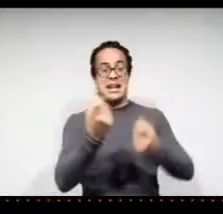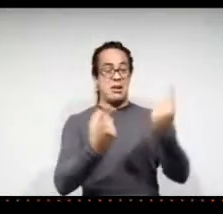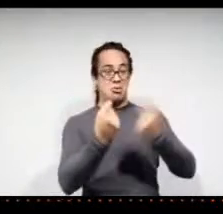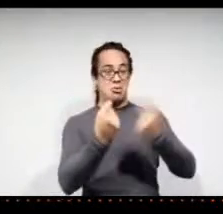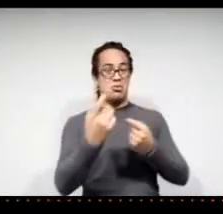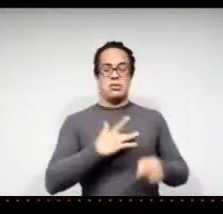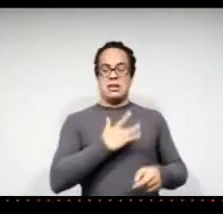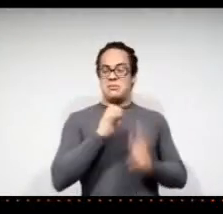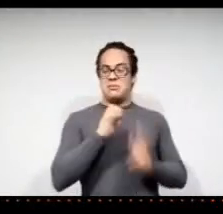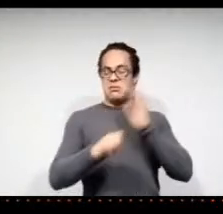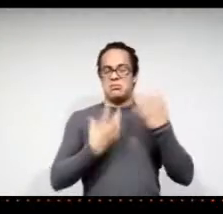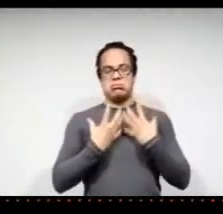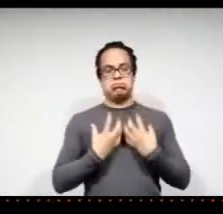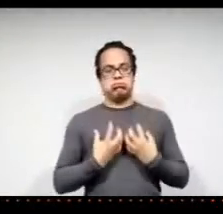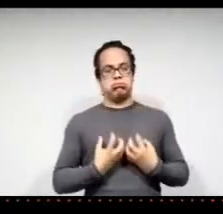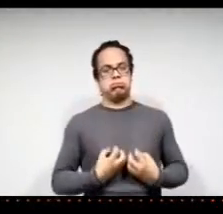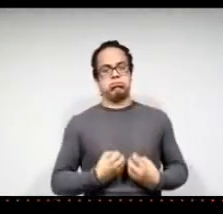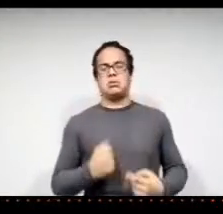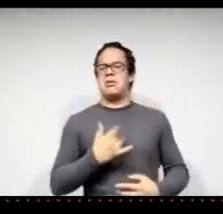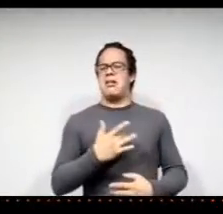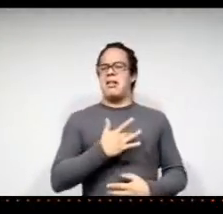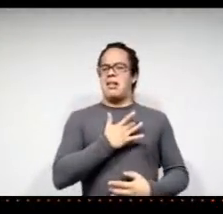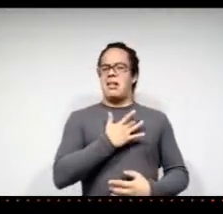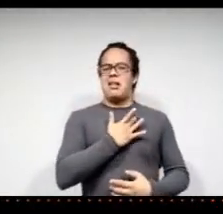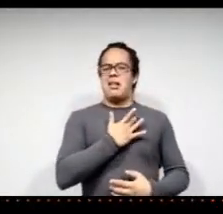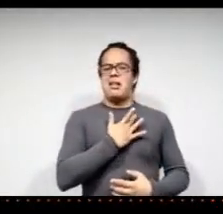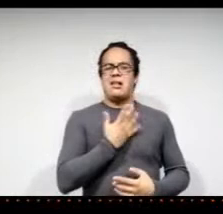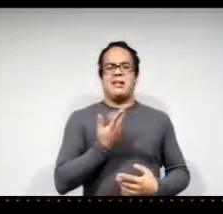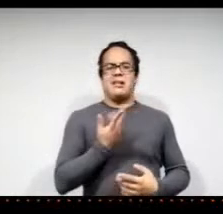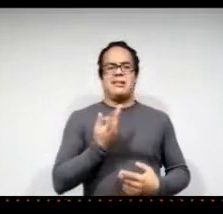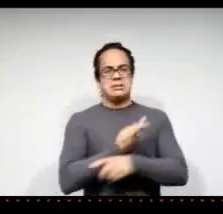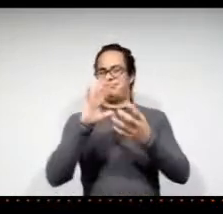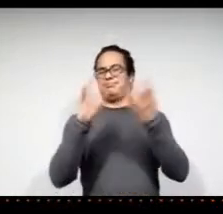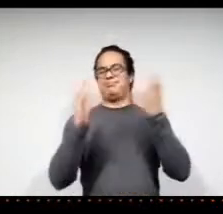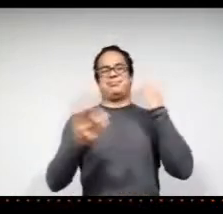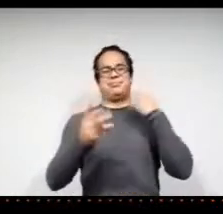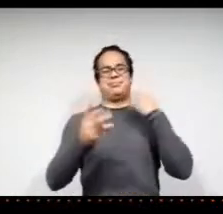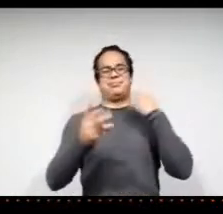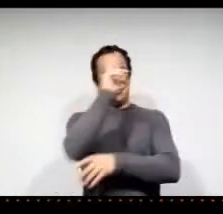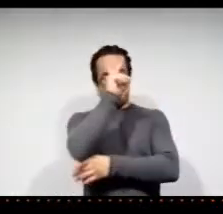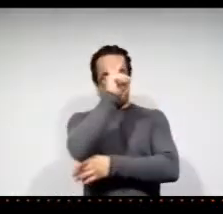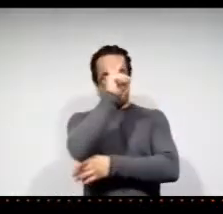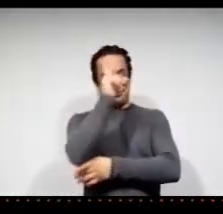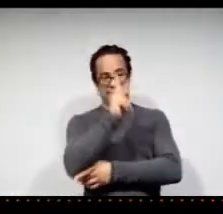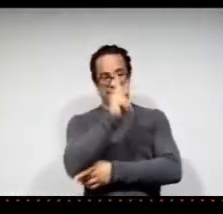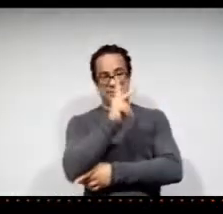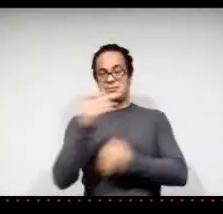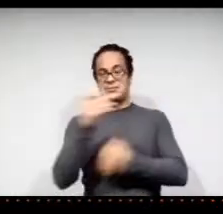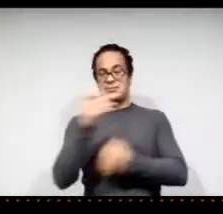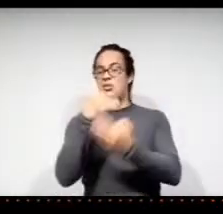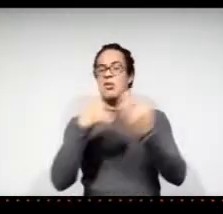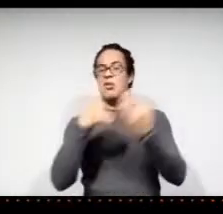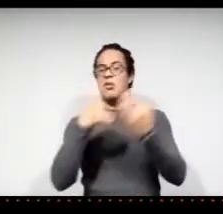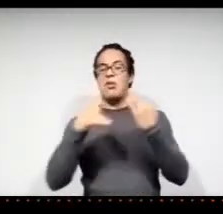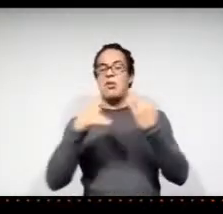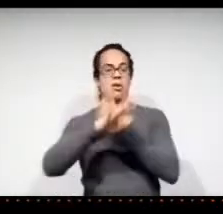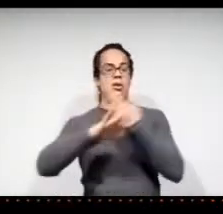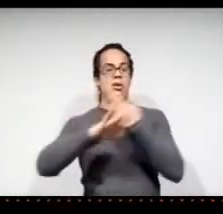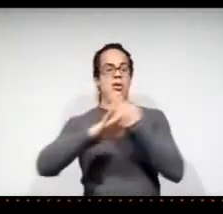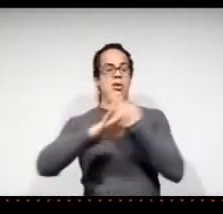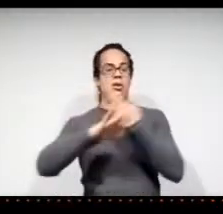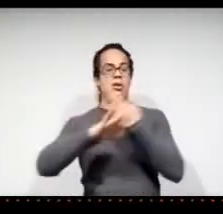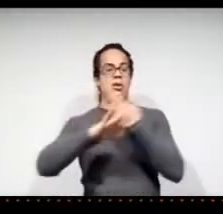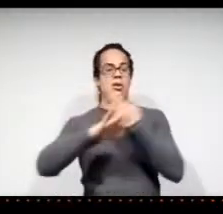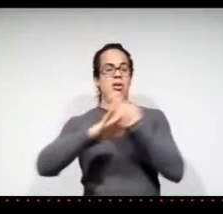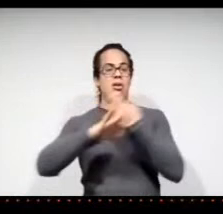de la cuestión socioafectiva está siendo devastador, ¿no? Reflexiones sobre cómo está cada una de nuestras familias sobrellevando